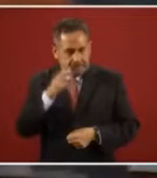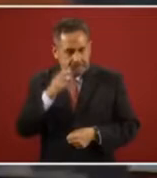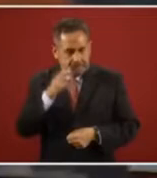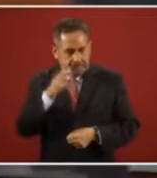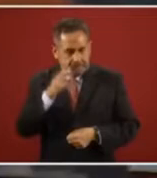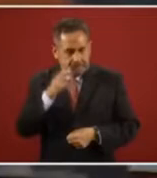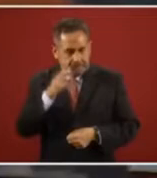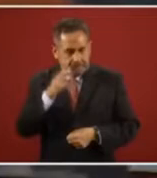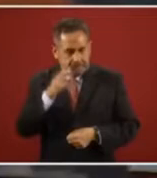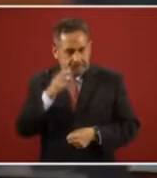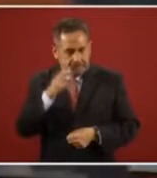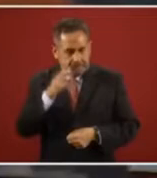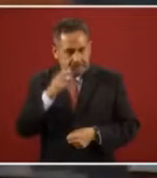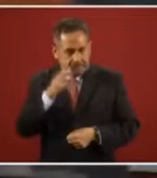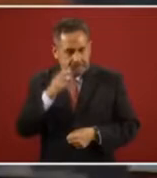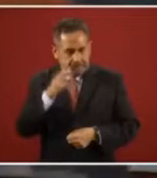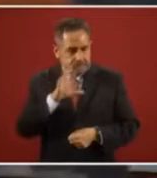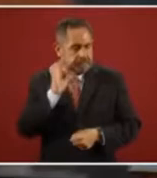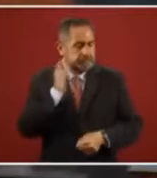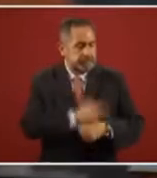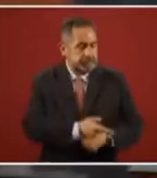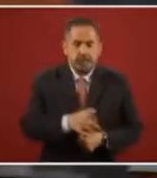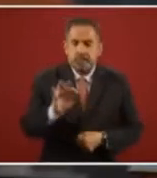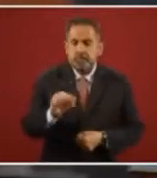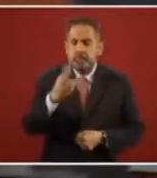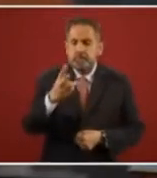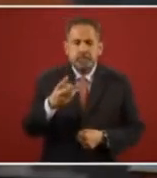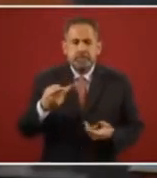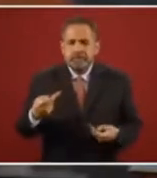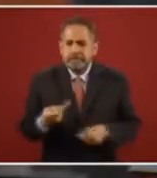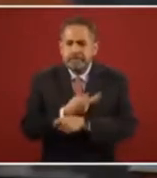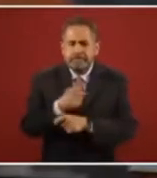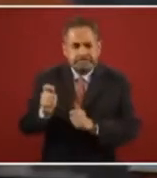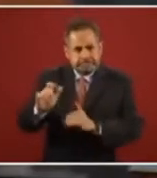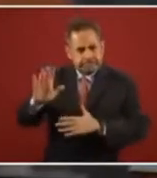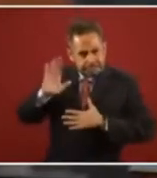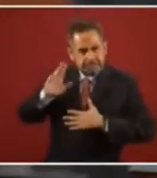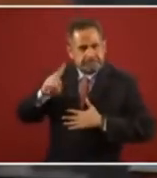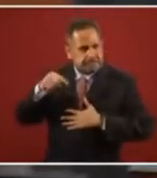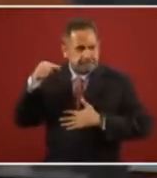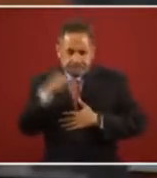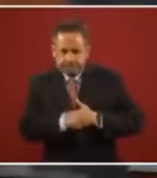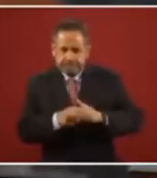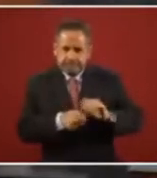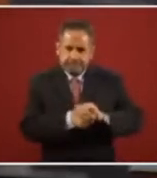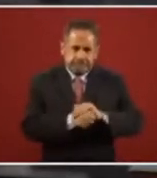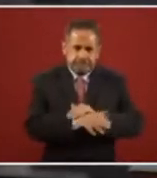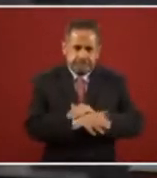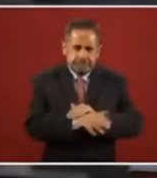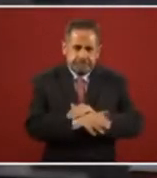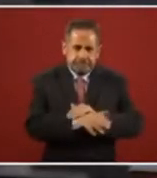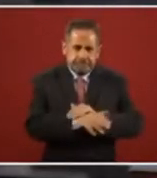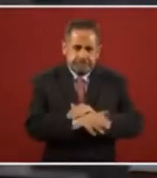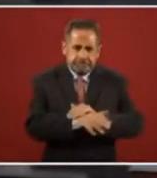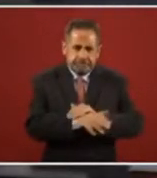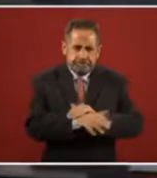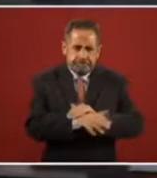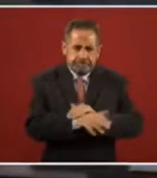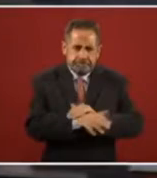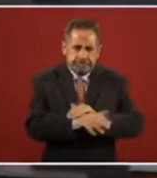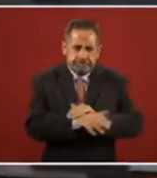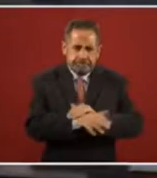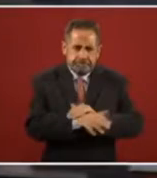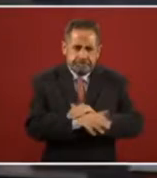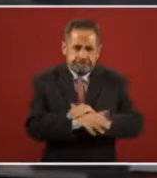estar enfrente de portadores students cuál es su compromiso y con este caso para este año en bonn y ciertamente